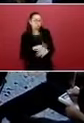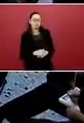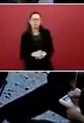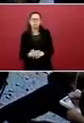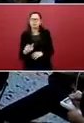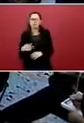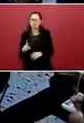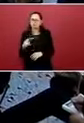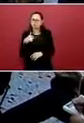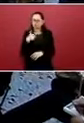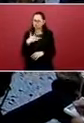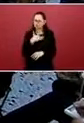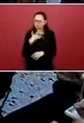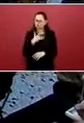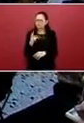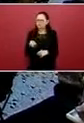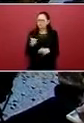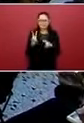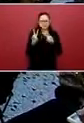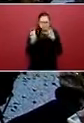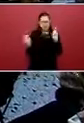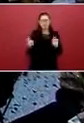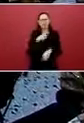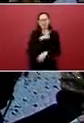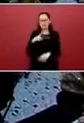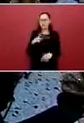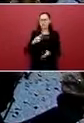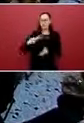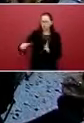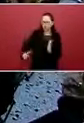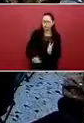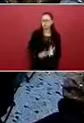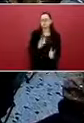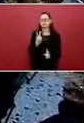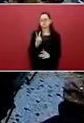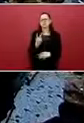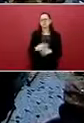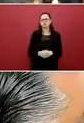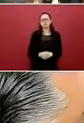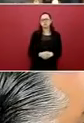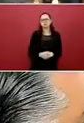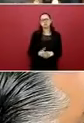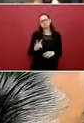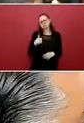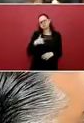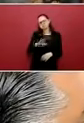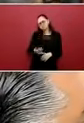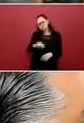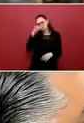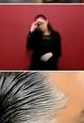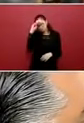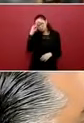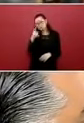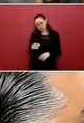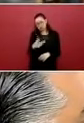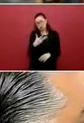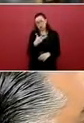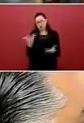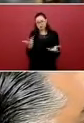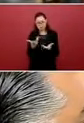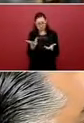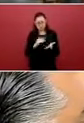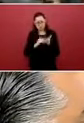que eso se retome. Y no sé, la pregunta es, ¿se está trabajando en esta estrategia de